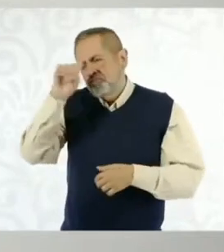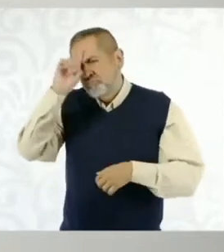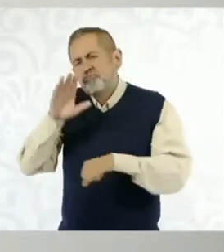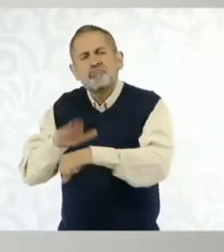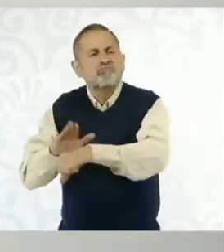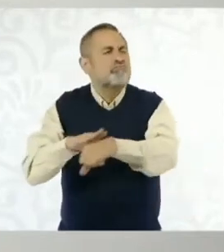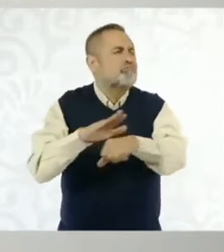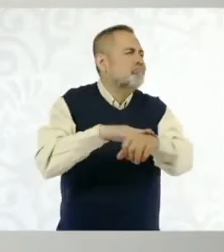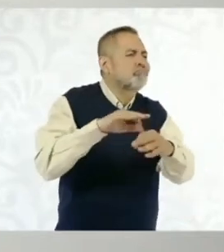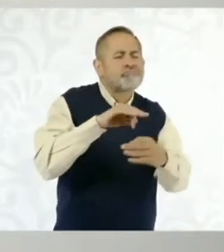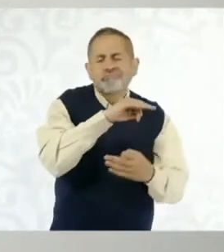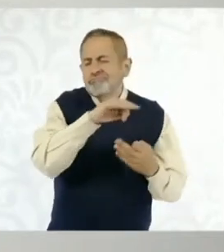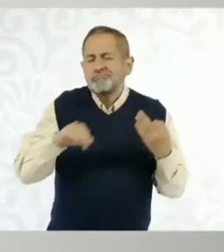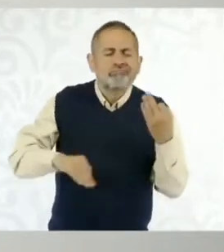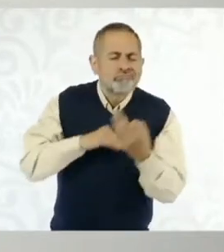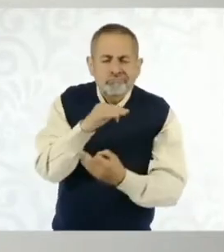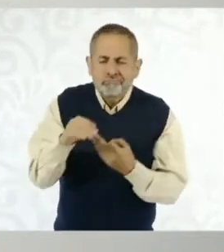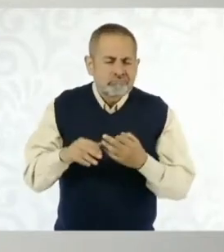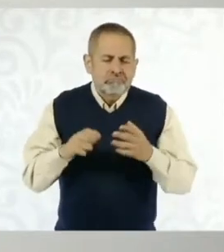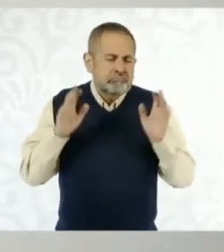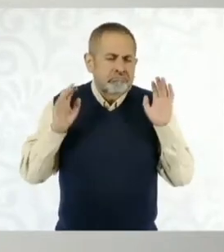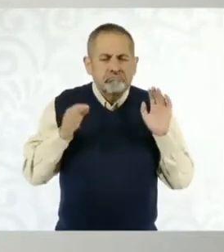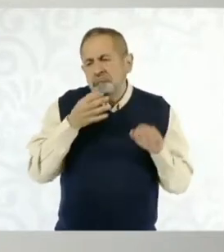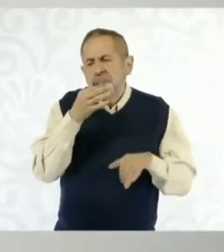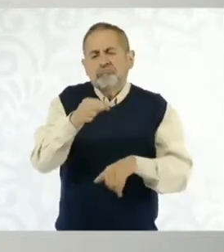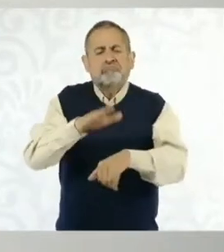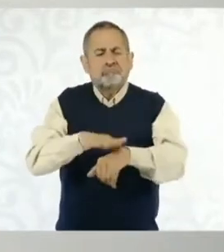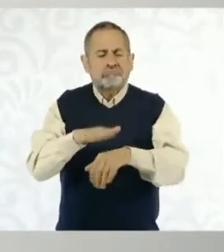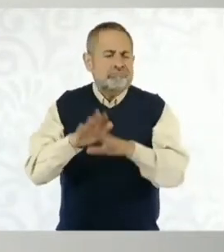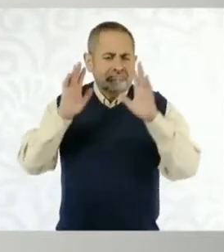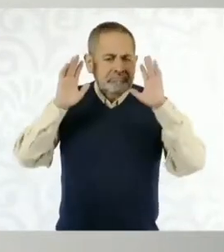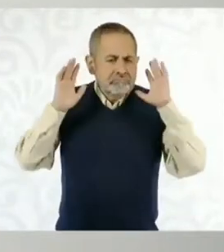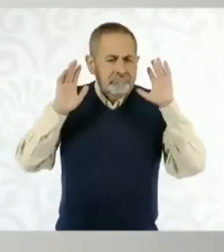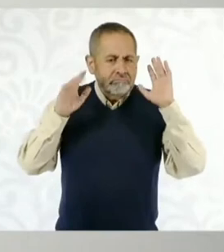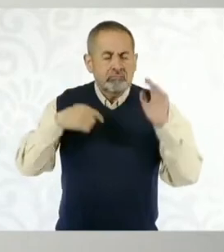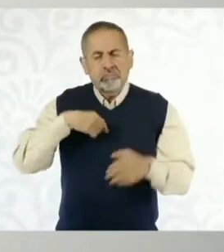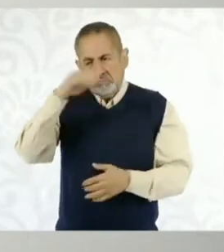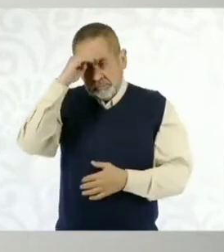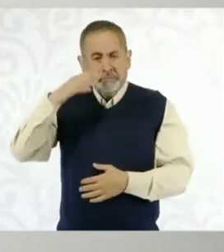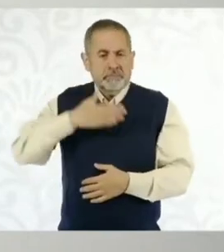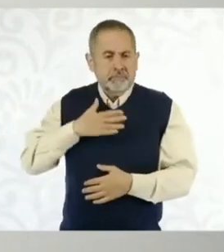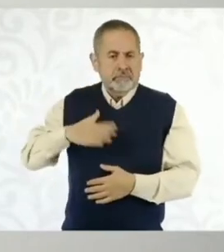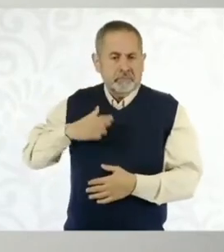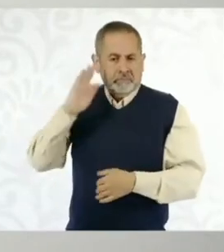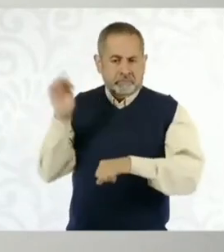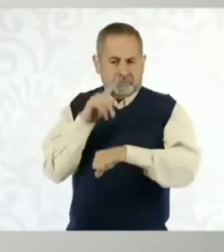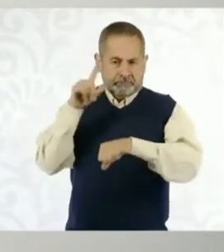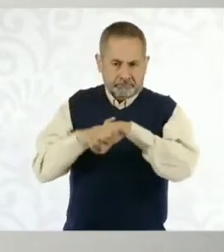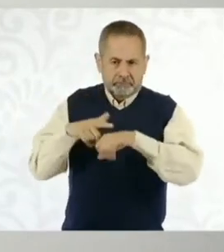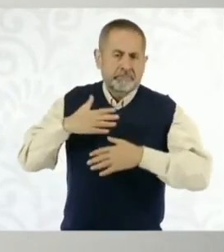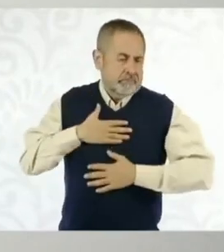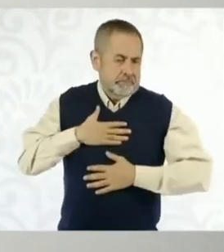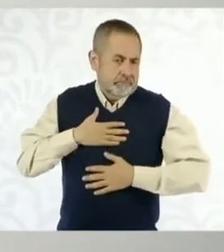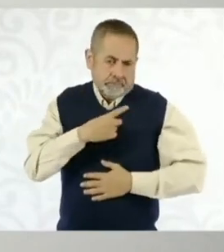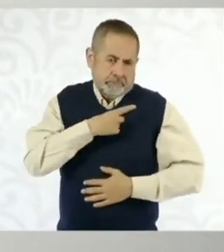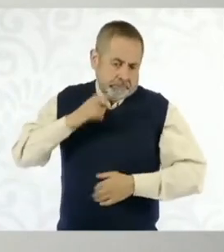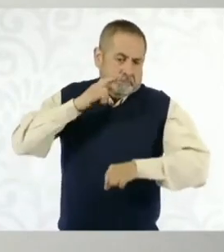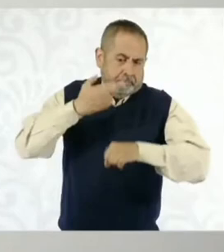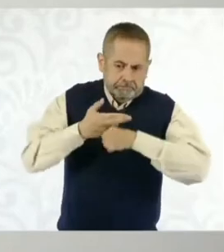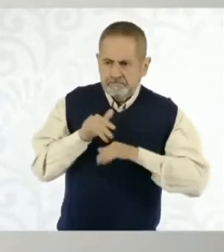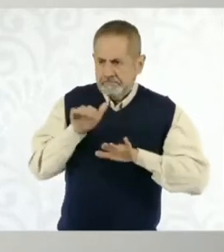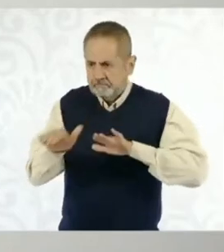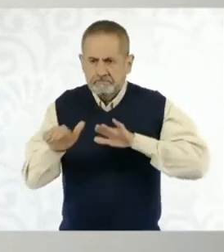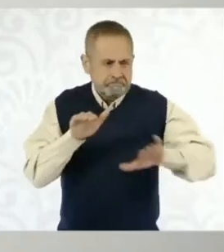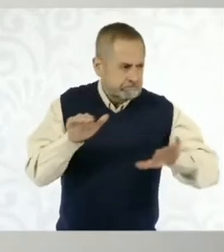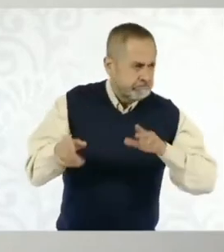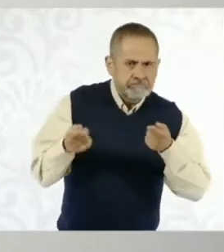gobierno. Pienso yo que, por supuesto que desde la Federación tenemos una enorme responsabilidad y la